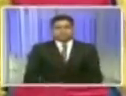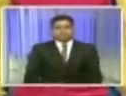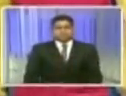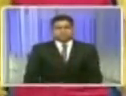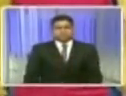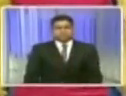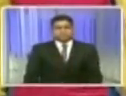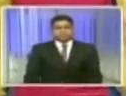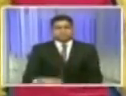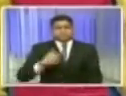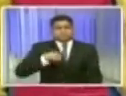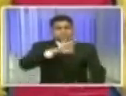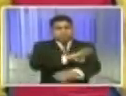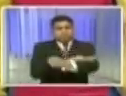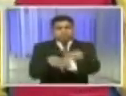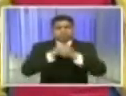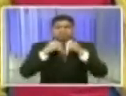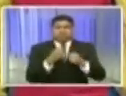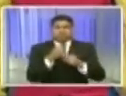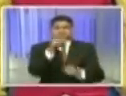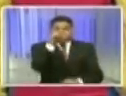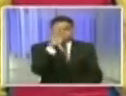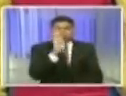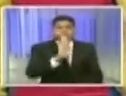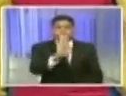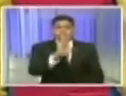Mi fuerza es su fuerza.